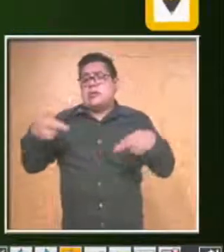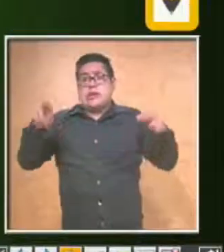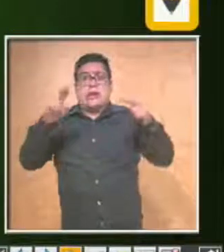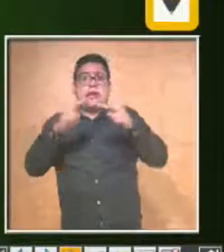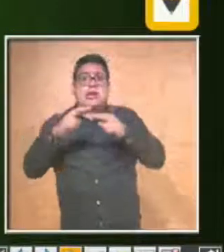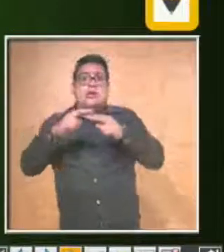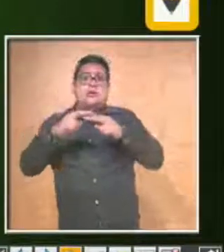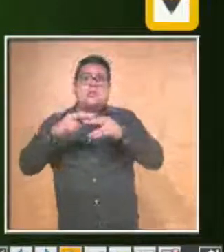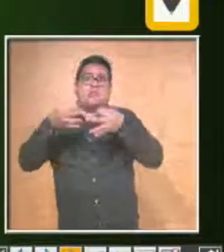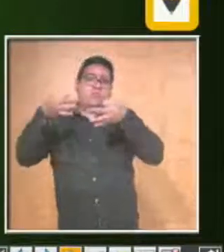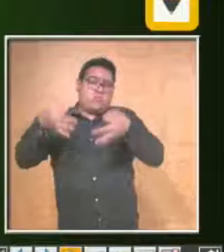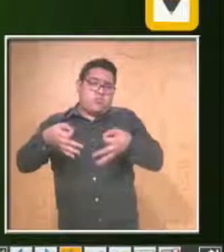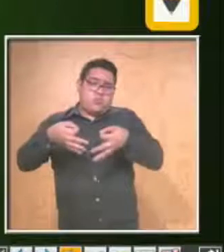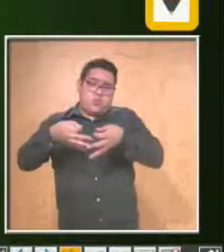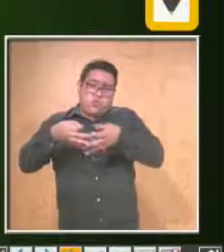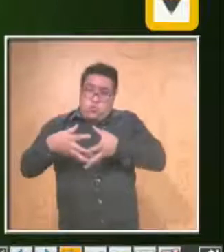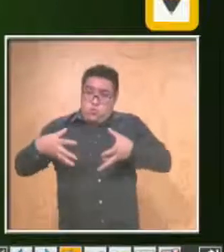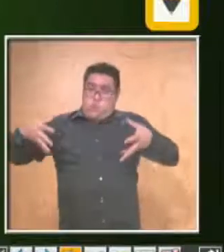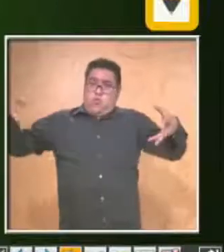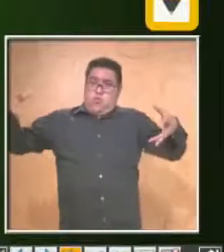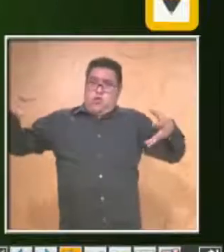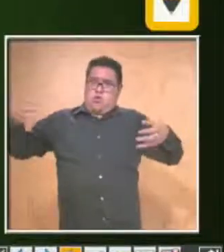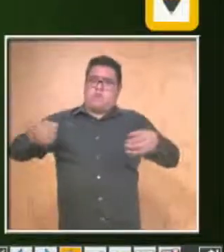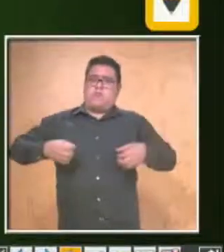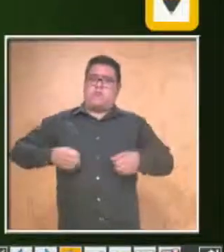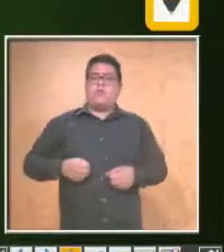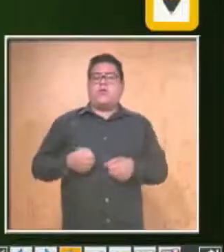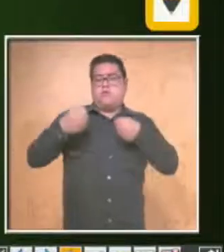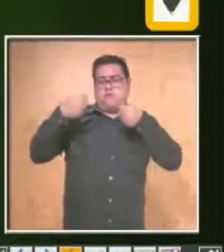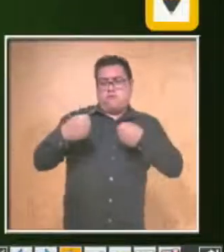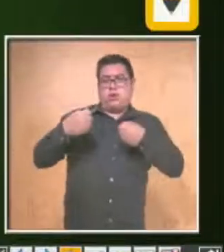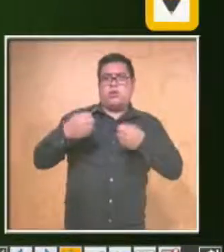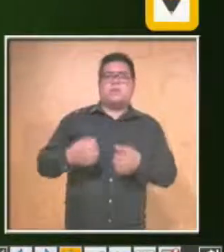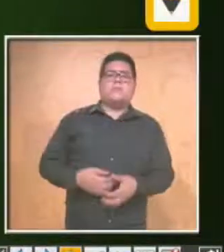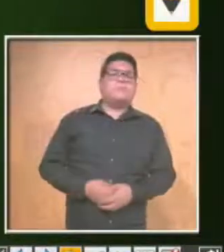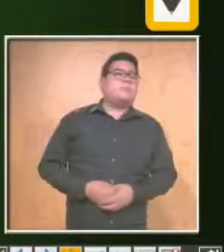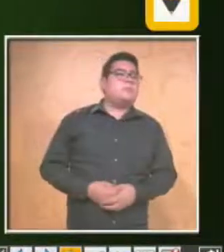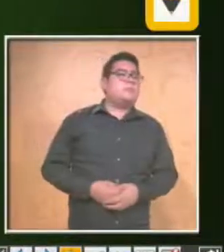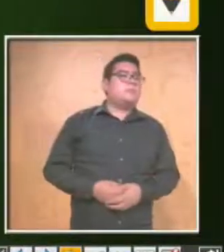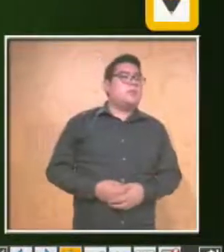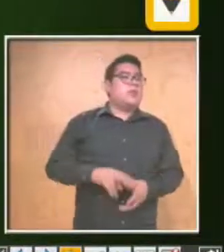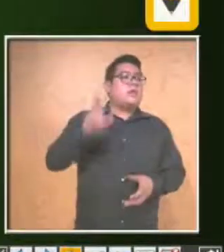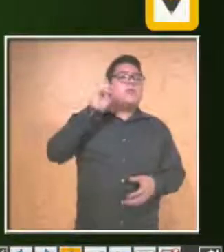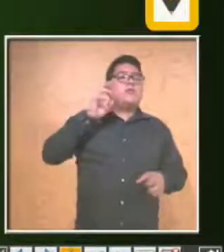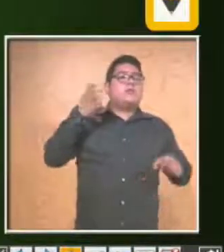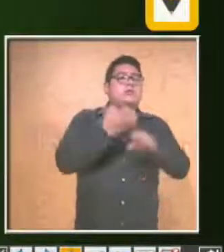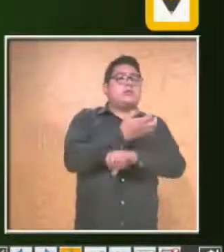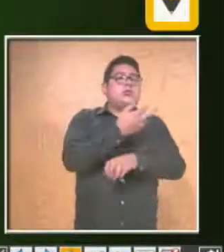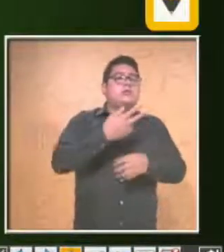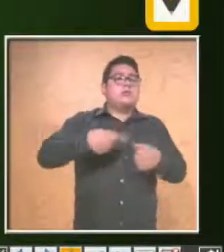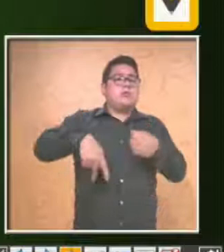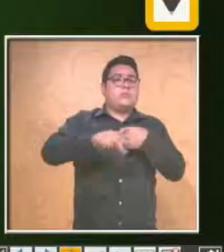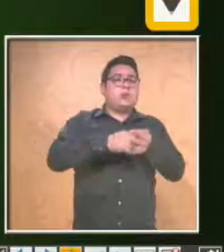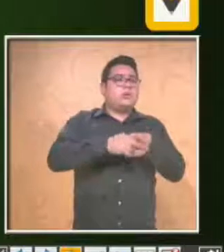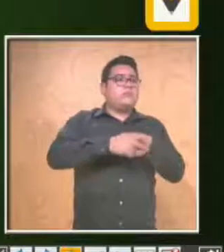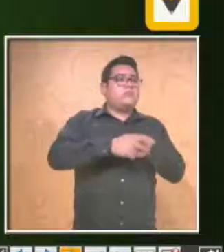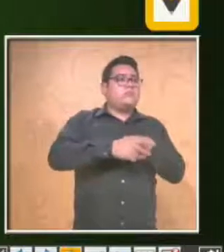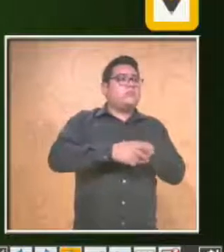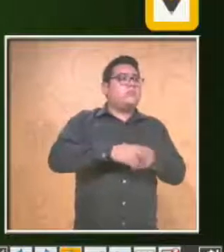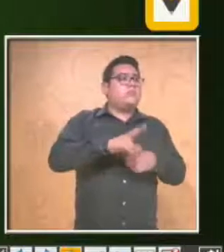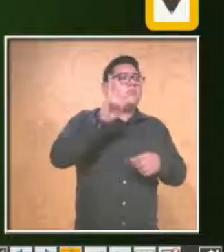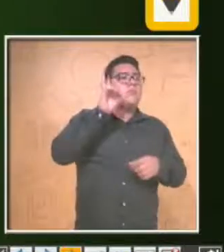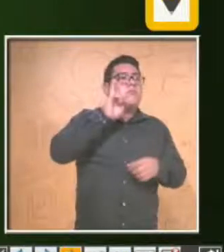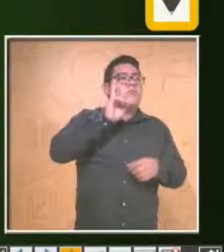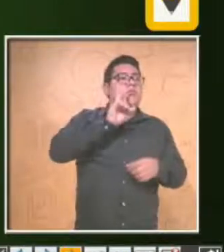islámica fueron preponderantes en la época. Aquí aparecen los estados nacionales. Ellos aparecen